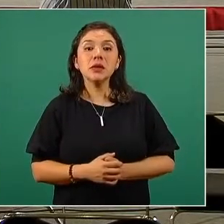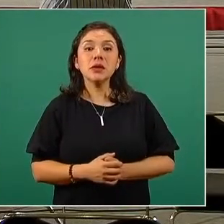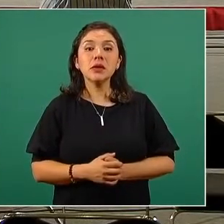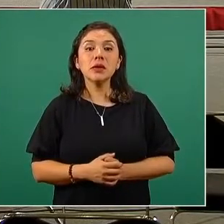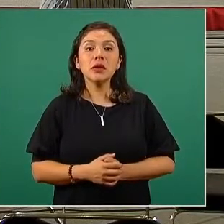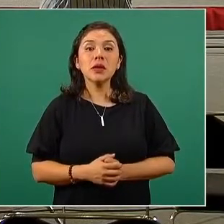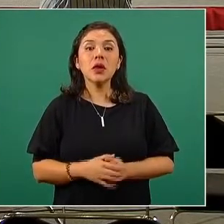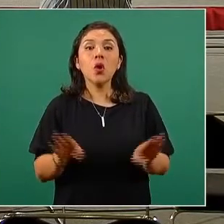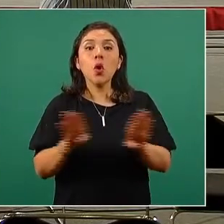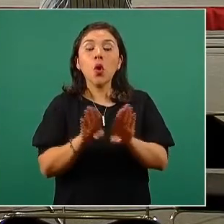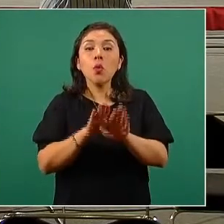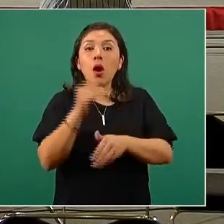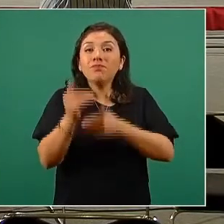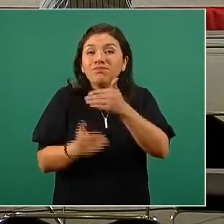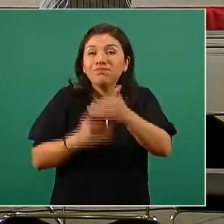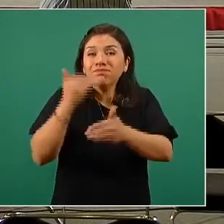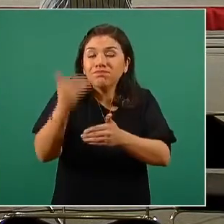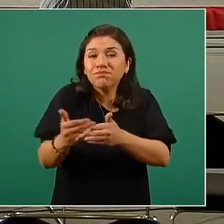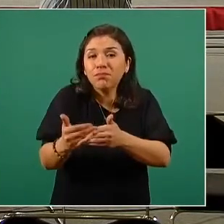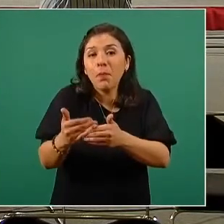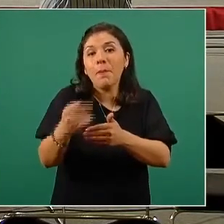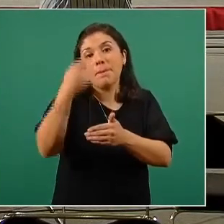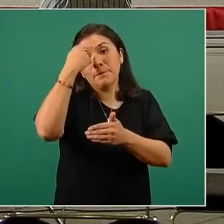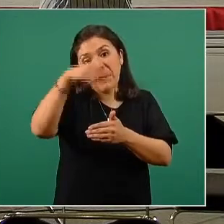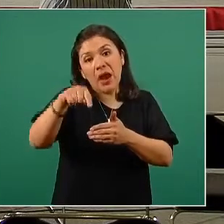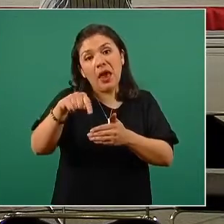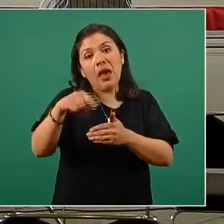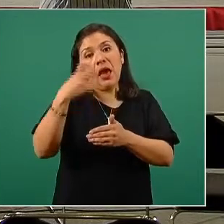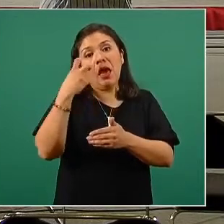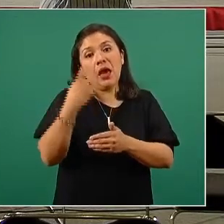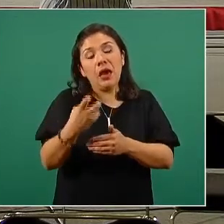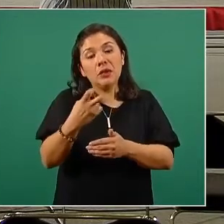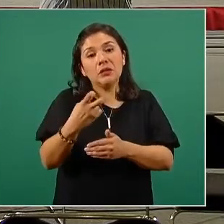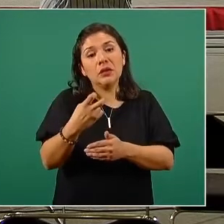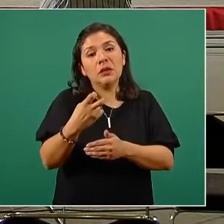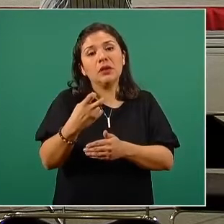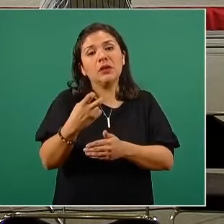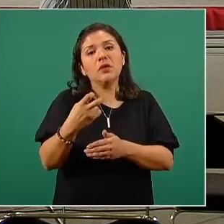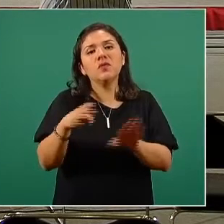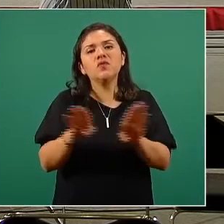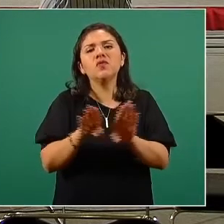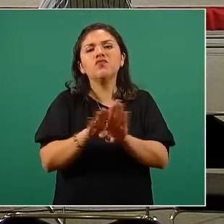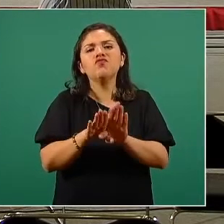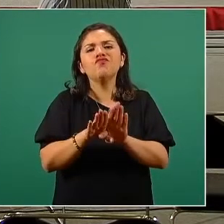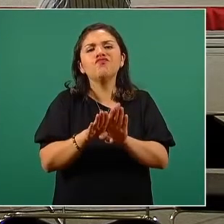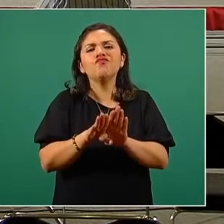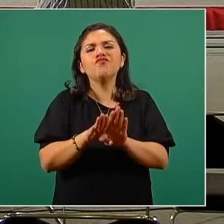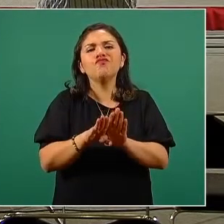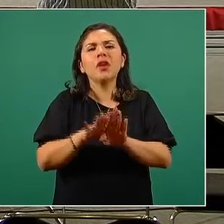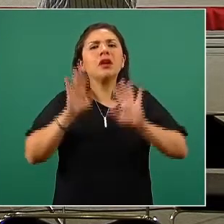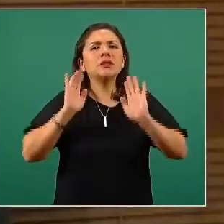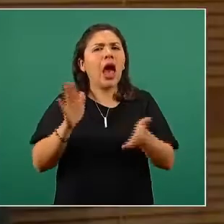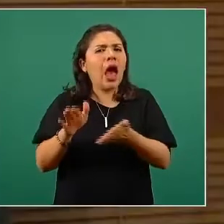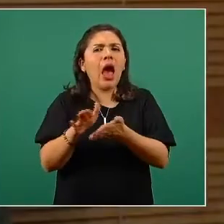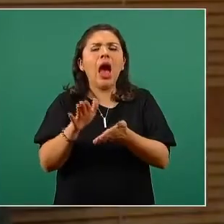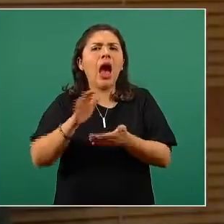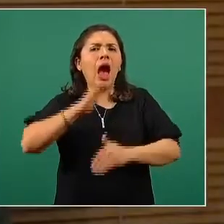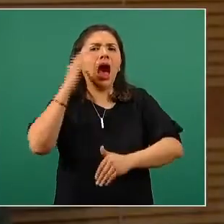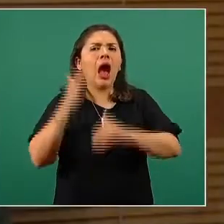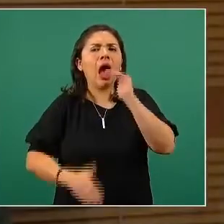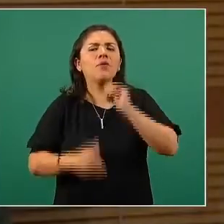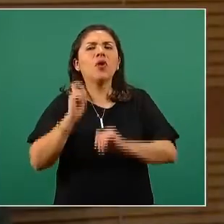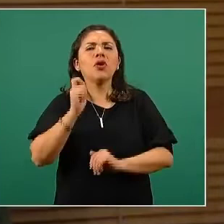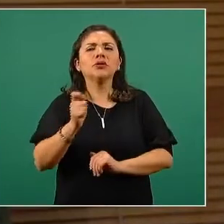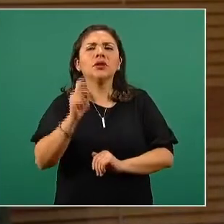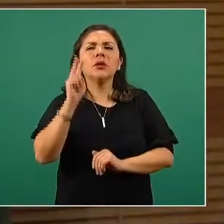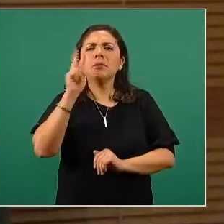el avance que hemos tenido ahora también, prácticamente se ha terminado también con lo que se